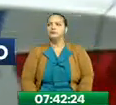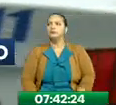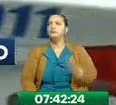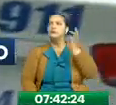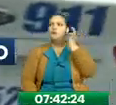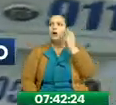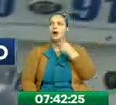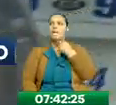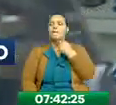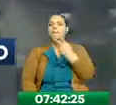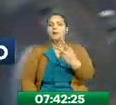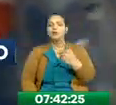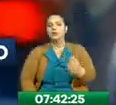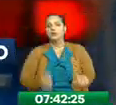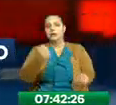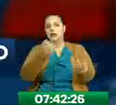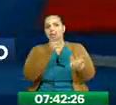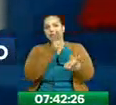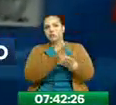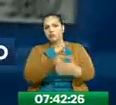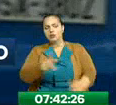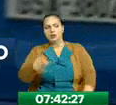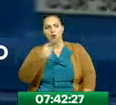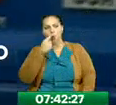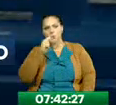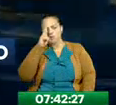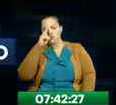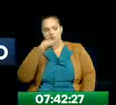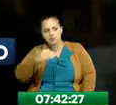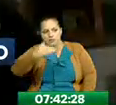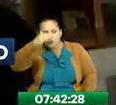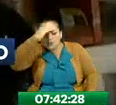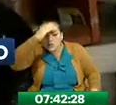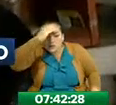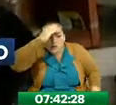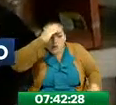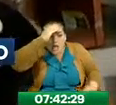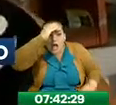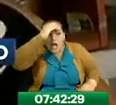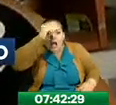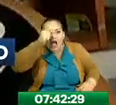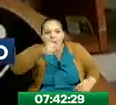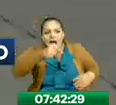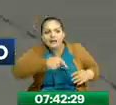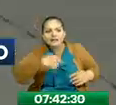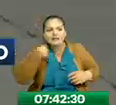que tengan maletas, ven a las personas que más o menos tengan...